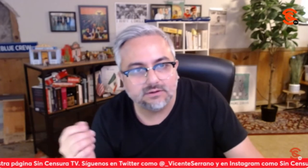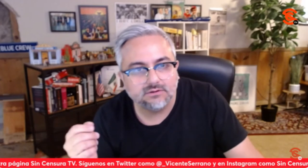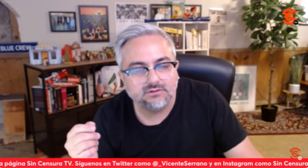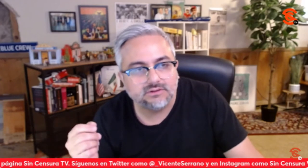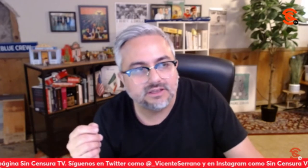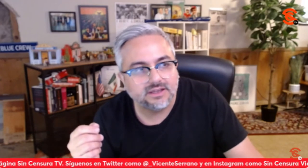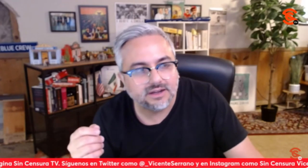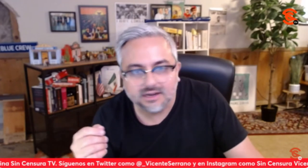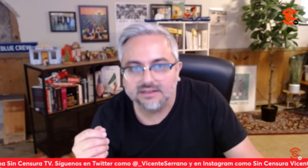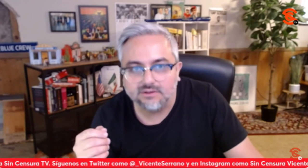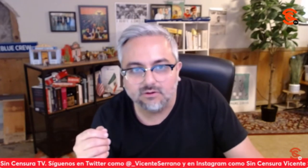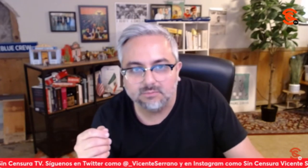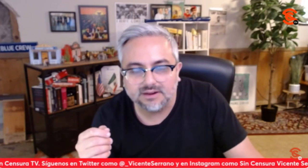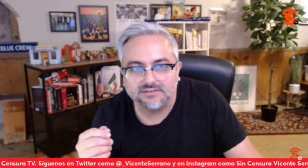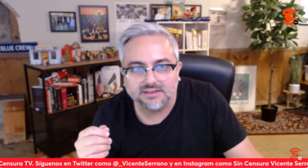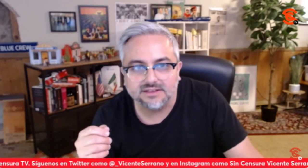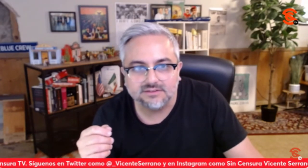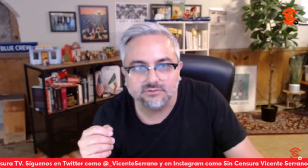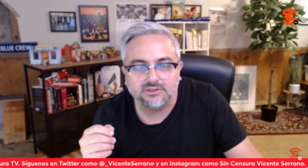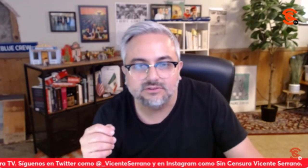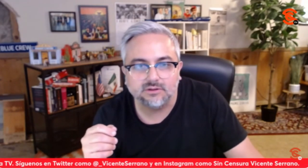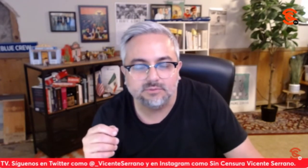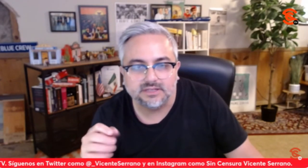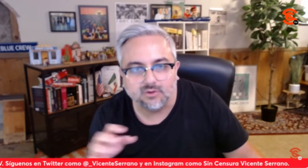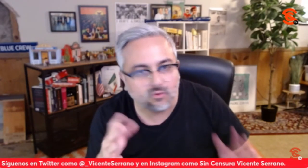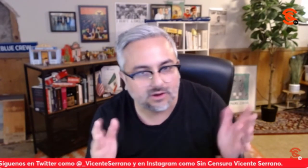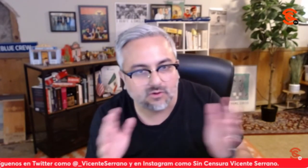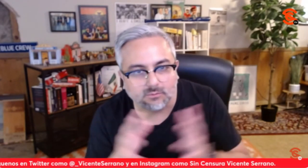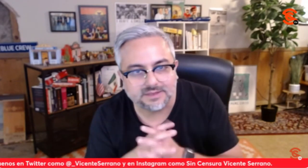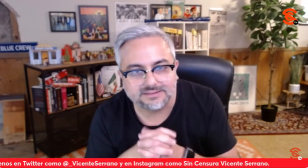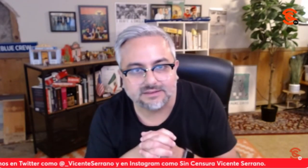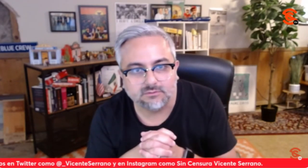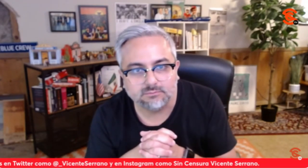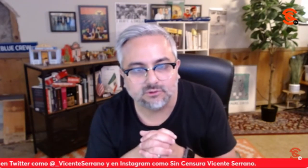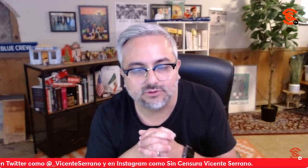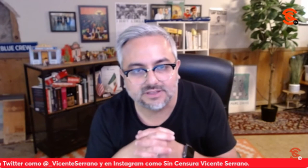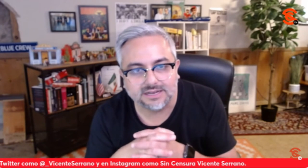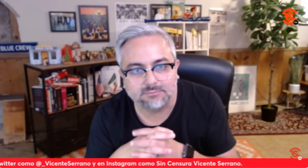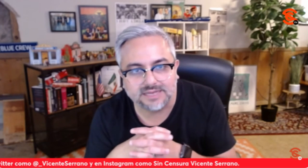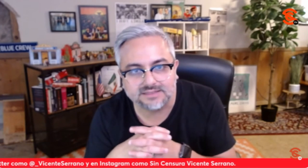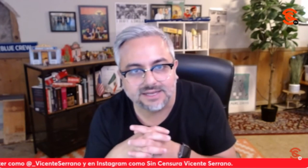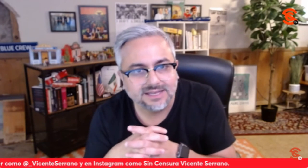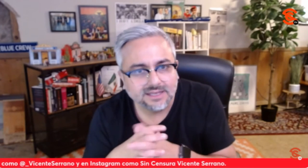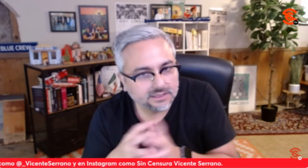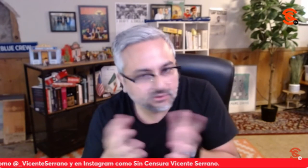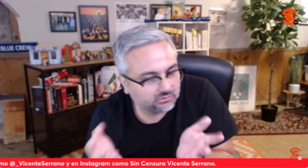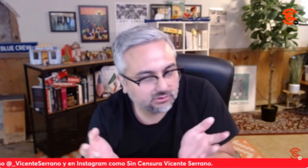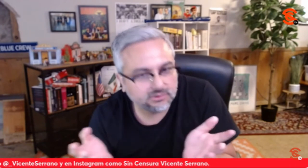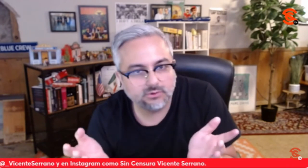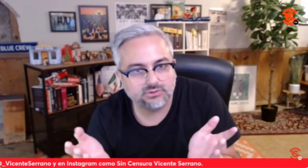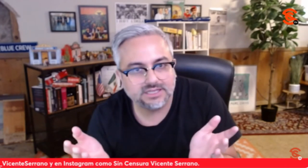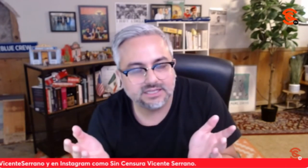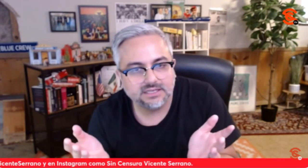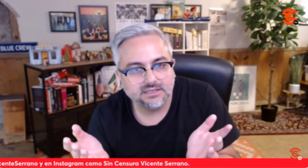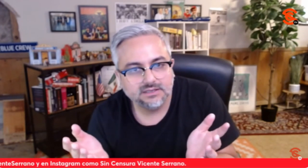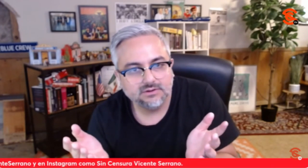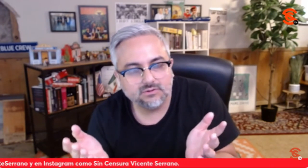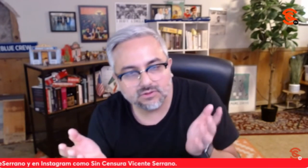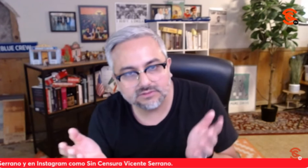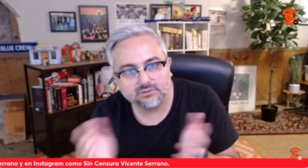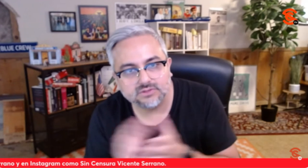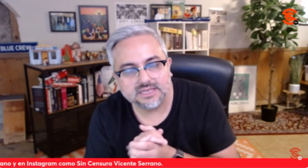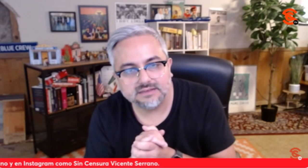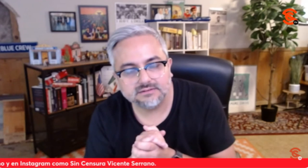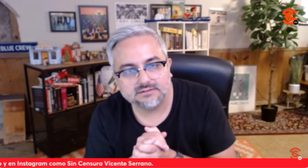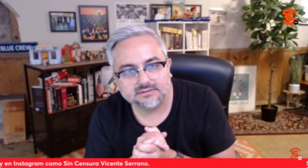Alito Moreno se reeligió para seguir destruyendo al PRI, lo cual lo convierte en un prócer de la patria. Y yo se lo digo a usted,